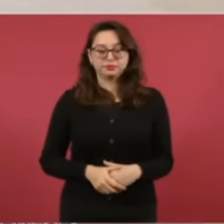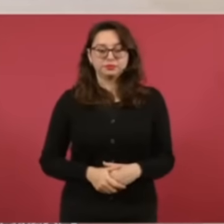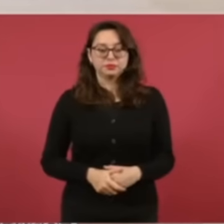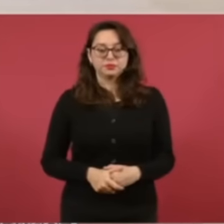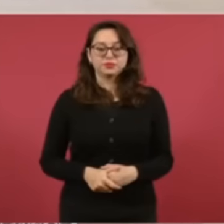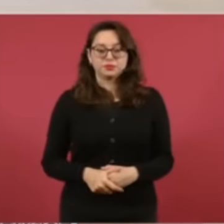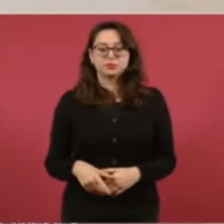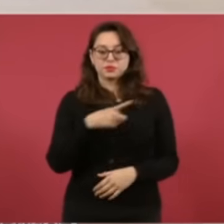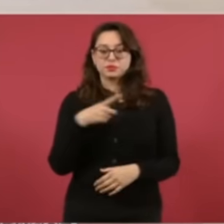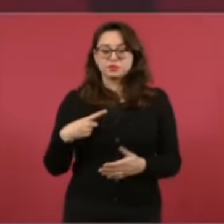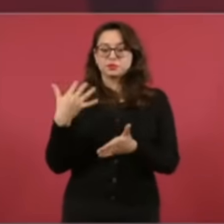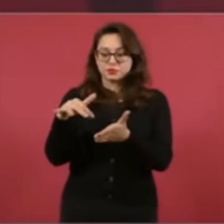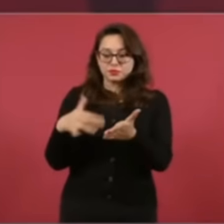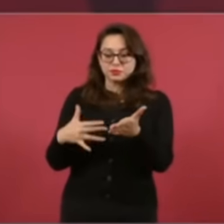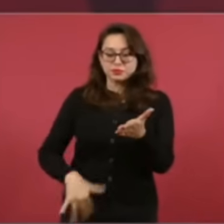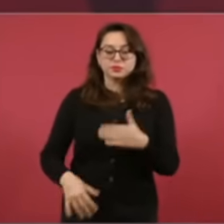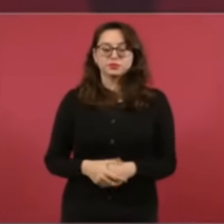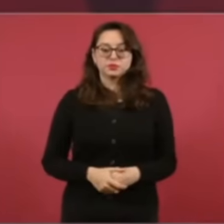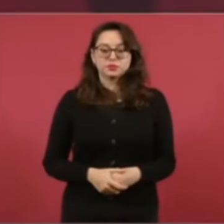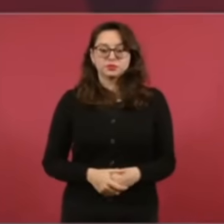Hay que leerlo.